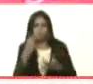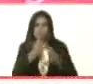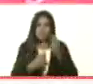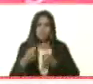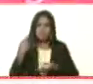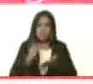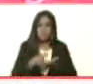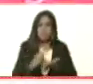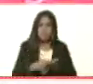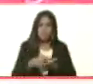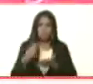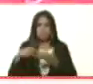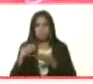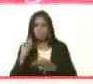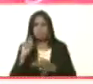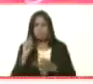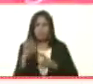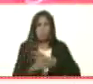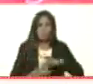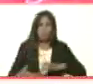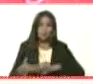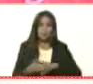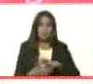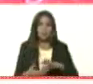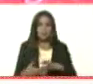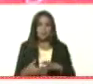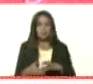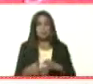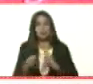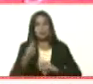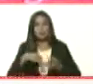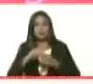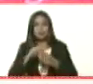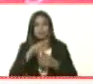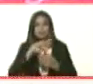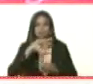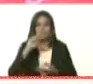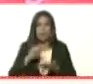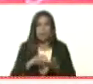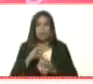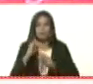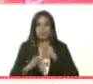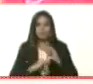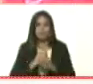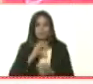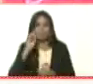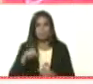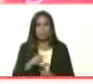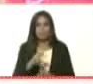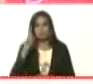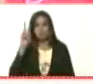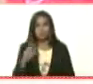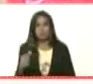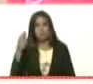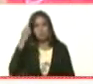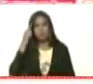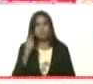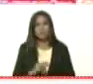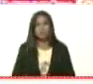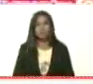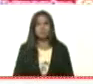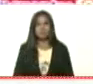financiamiento, insumo, problema, comercio nacional, comercio internacional. Todos los días, Delcy.